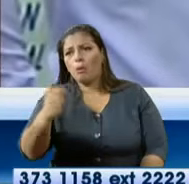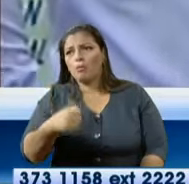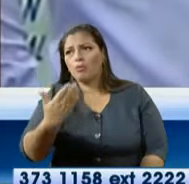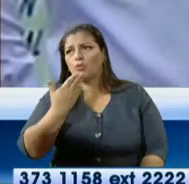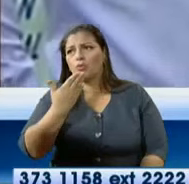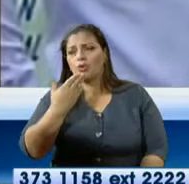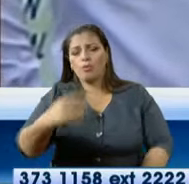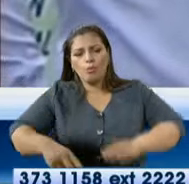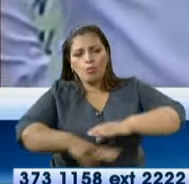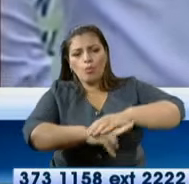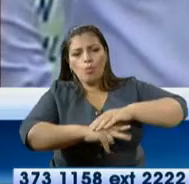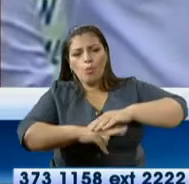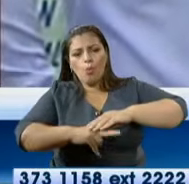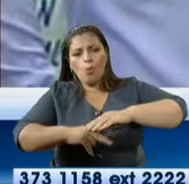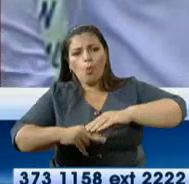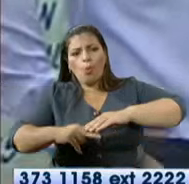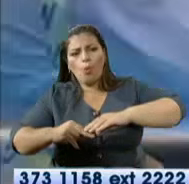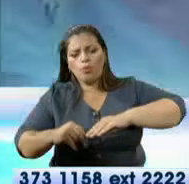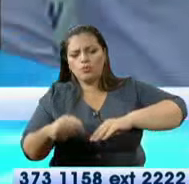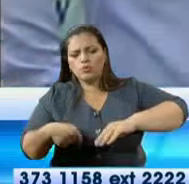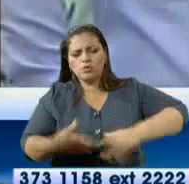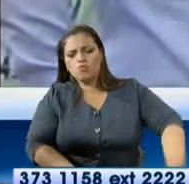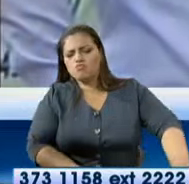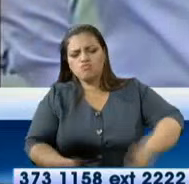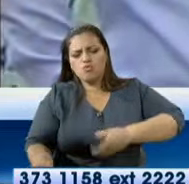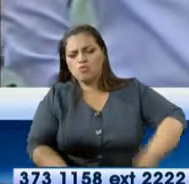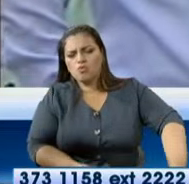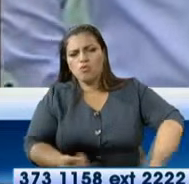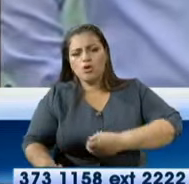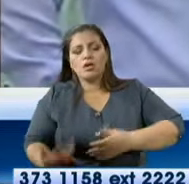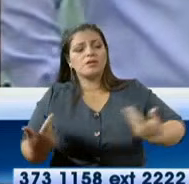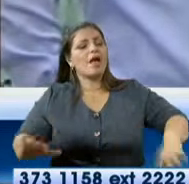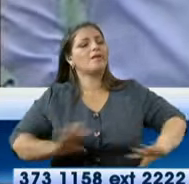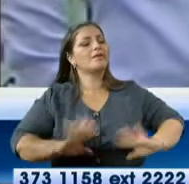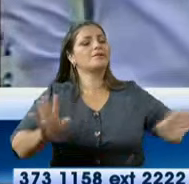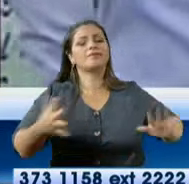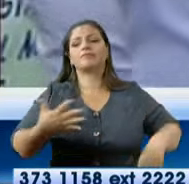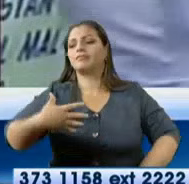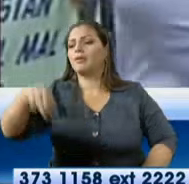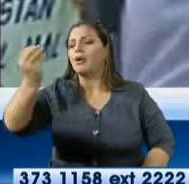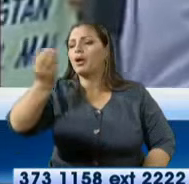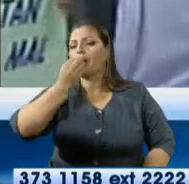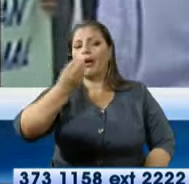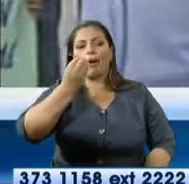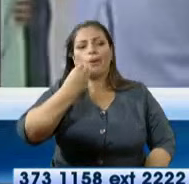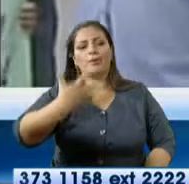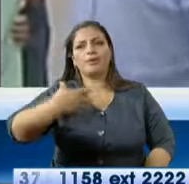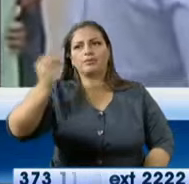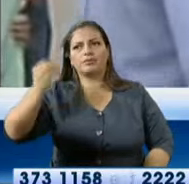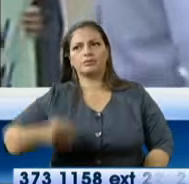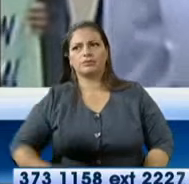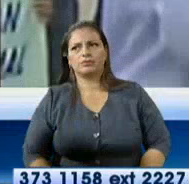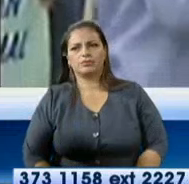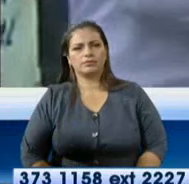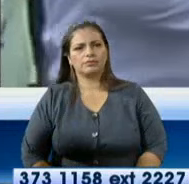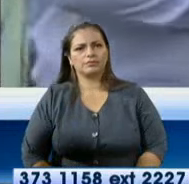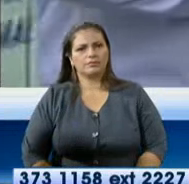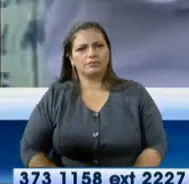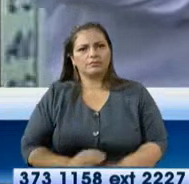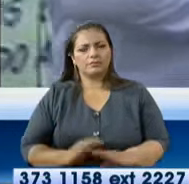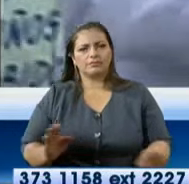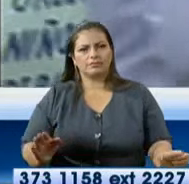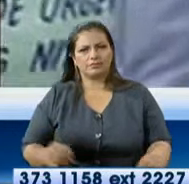cuantos baldes y hasta luego se van. Ya es hora de comer y es hora de irse. Entonces, porque está el canal. Veo que no han dejado la